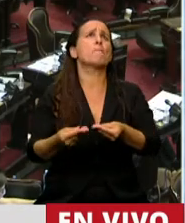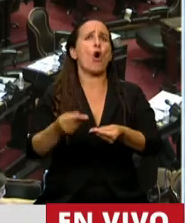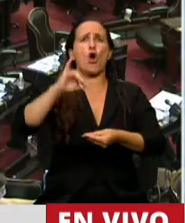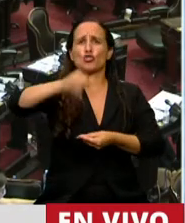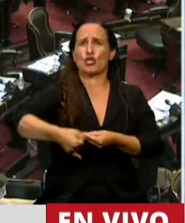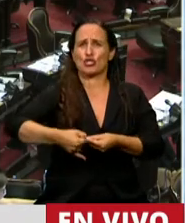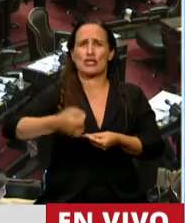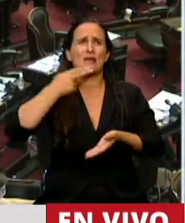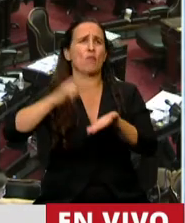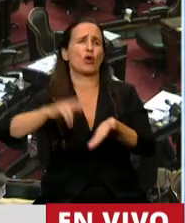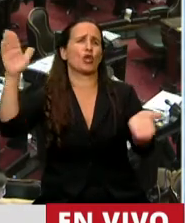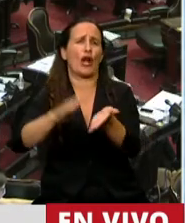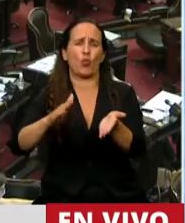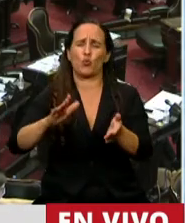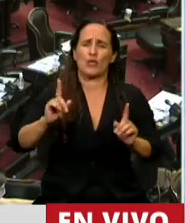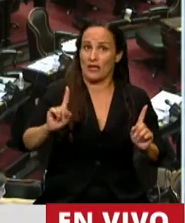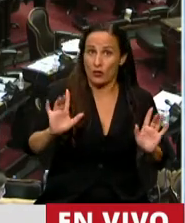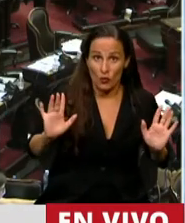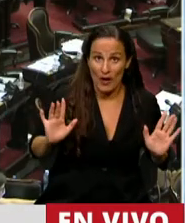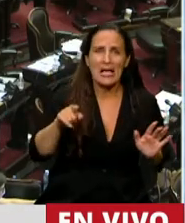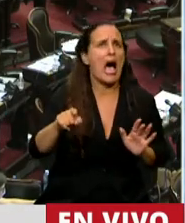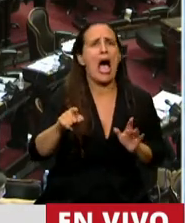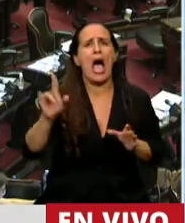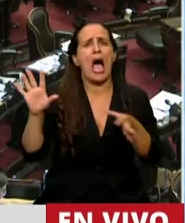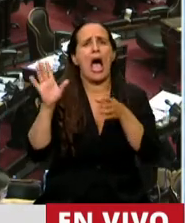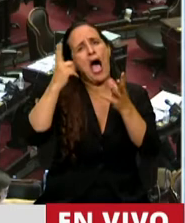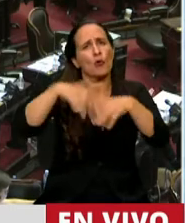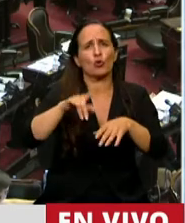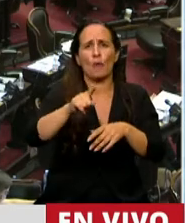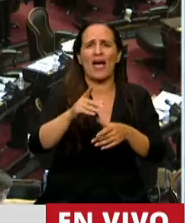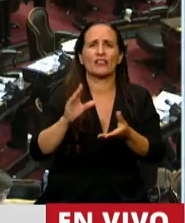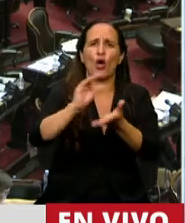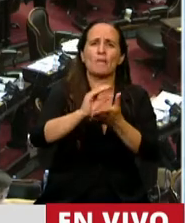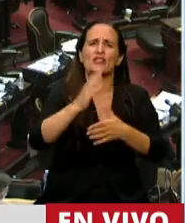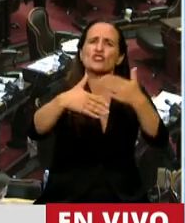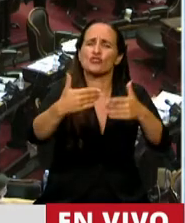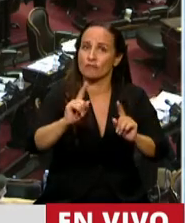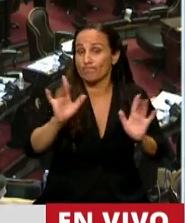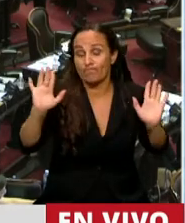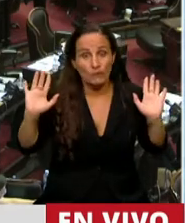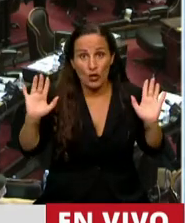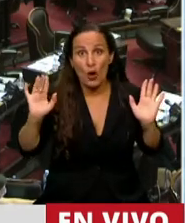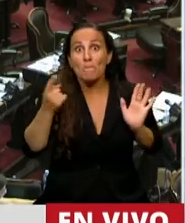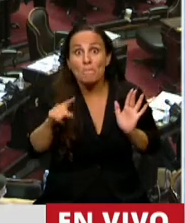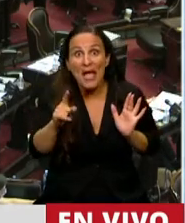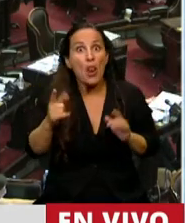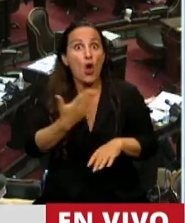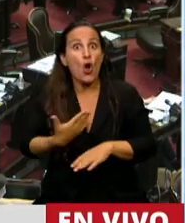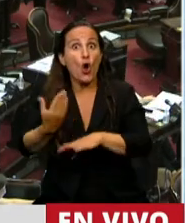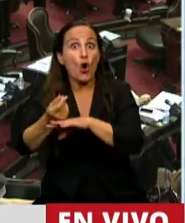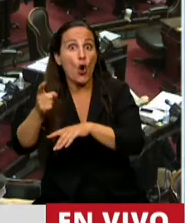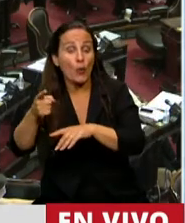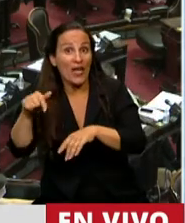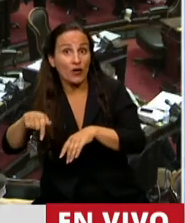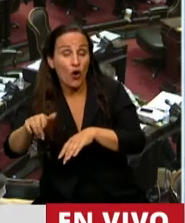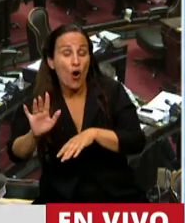la reducción de impuestos y que eso es garantía de inversión. Pero bueno, en este caso parece claro de que el gobierno o el